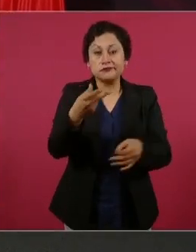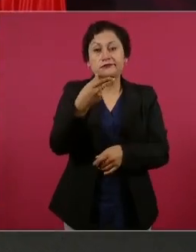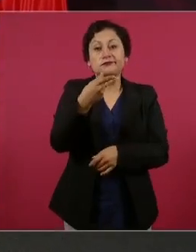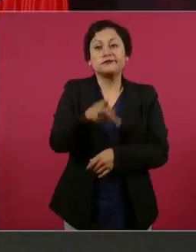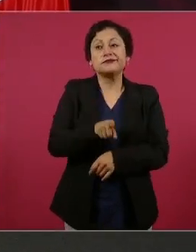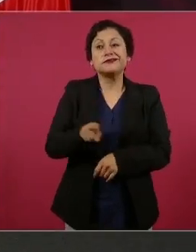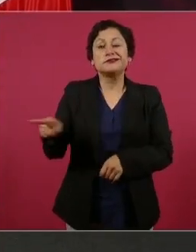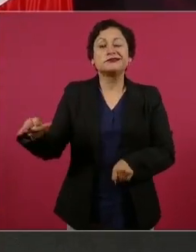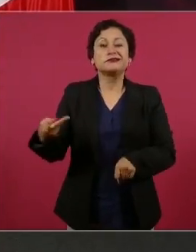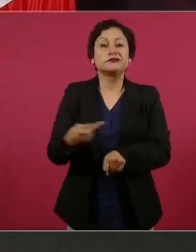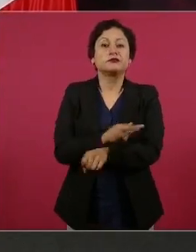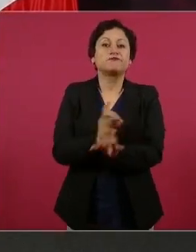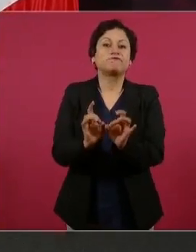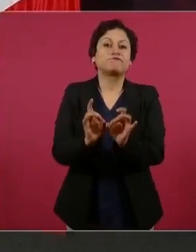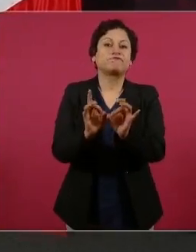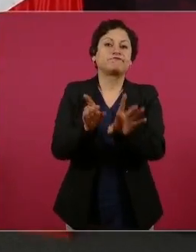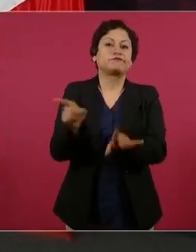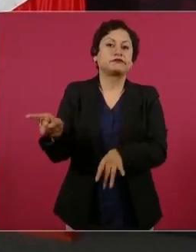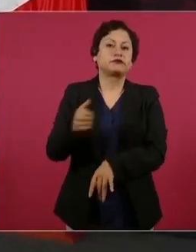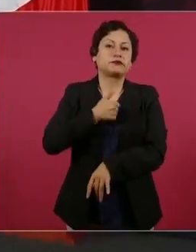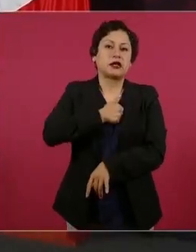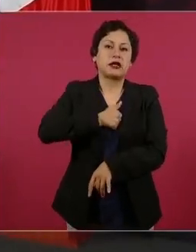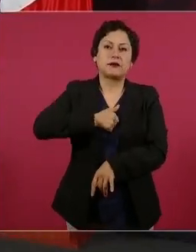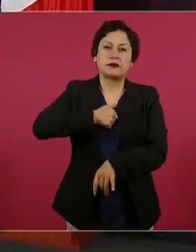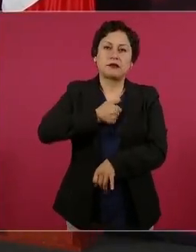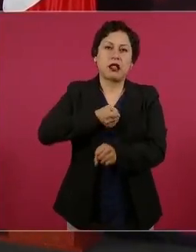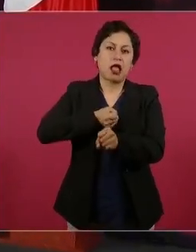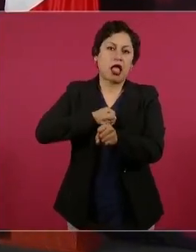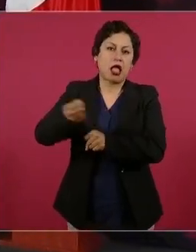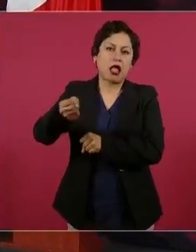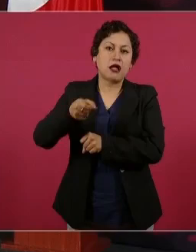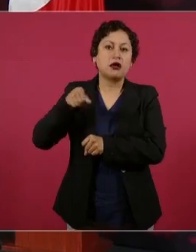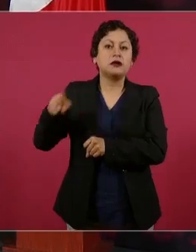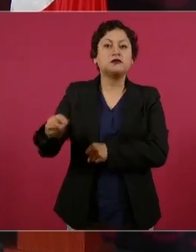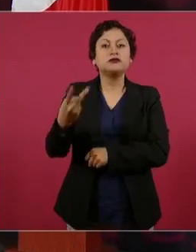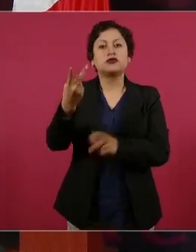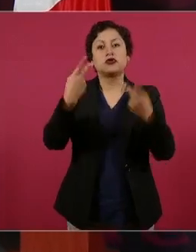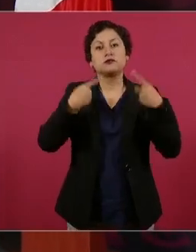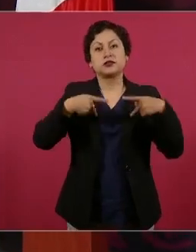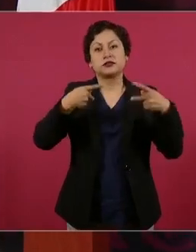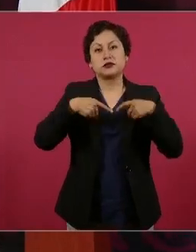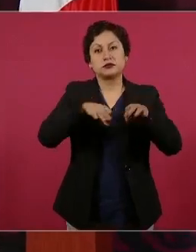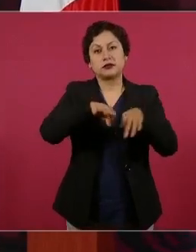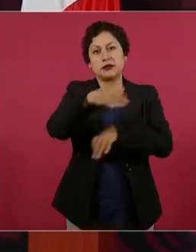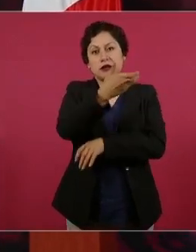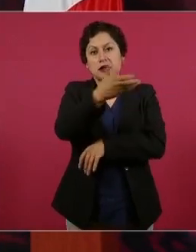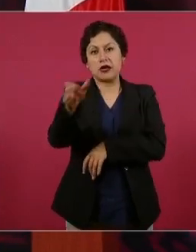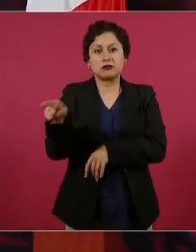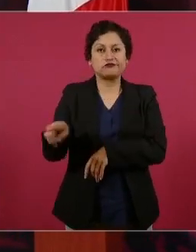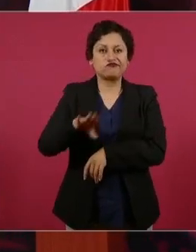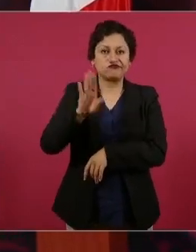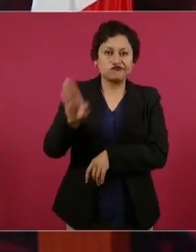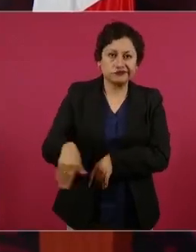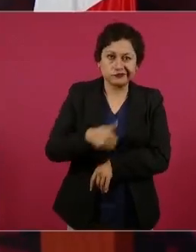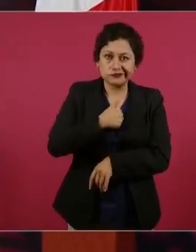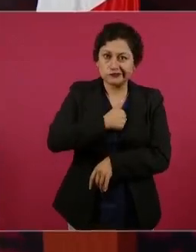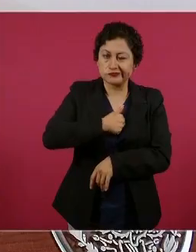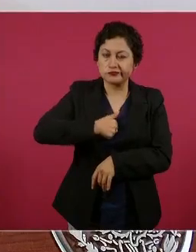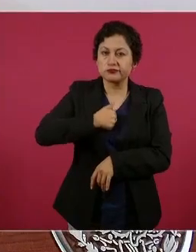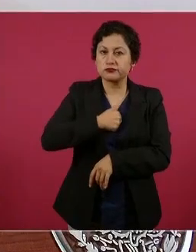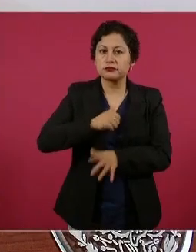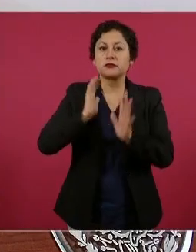hubo represión y fallecieron dos campesinos. Se está haciendo la